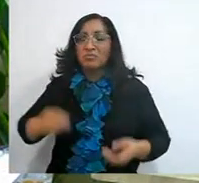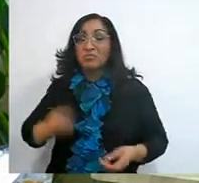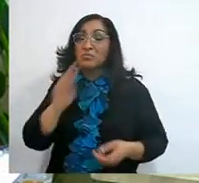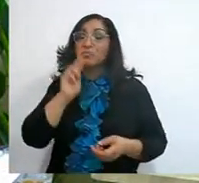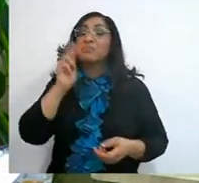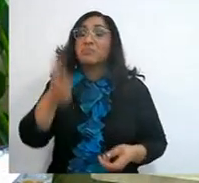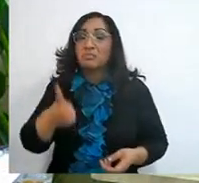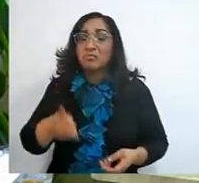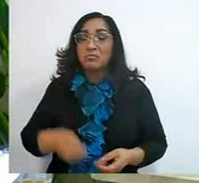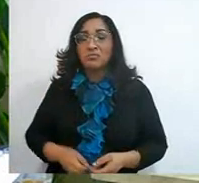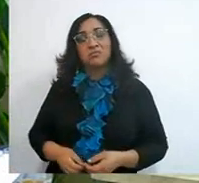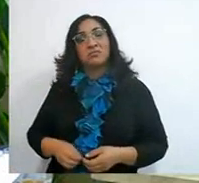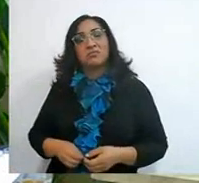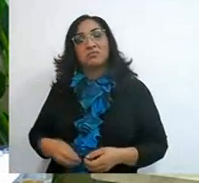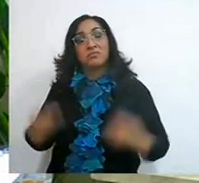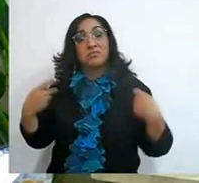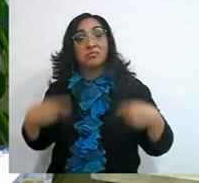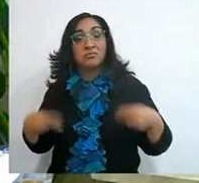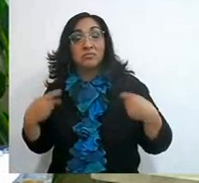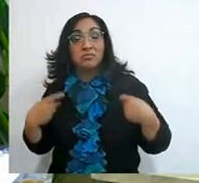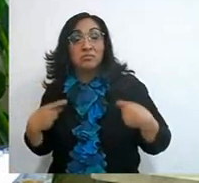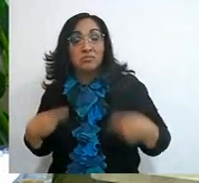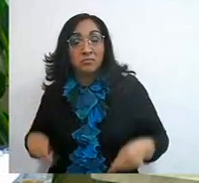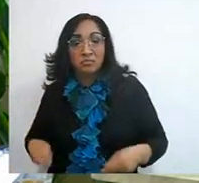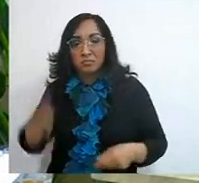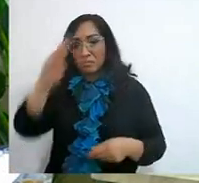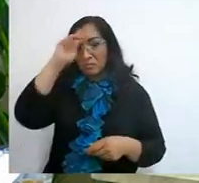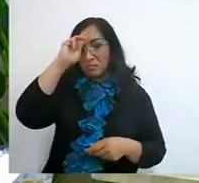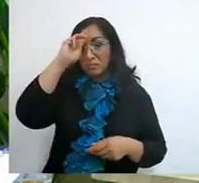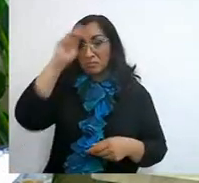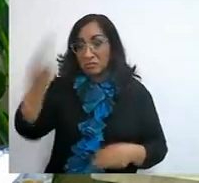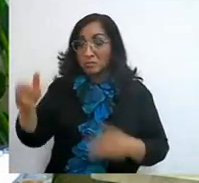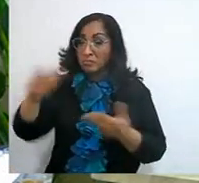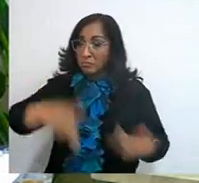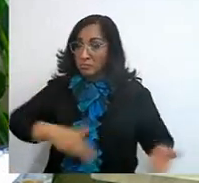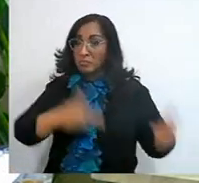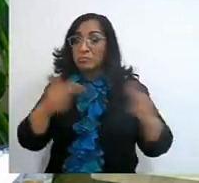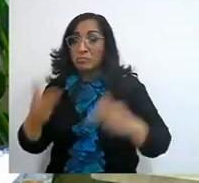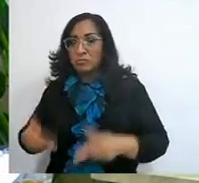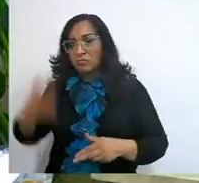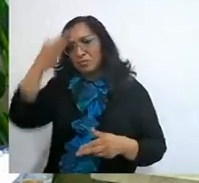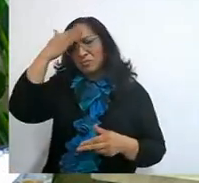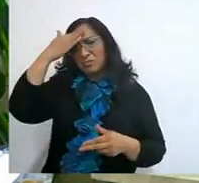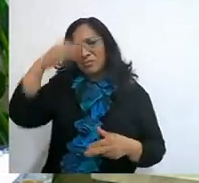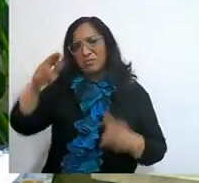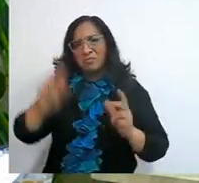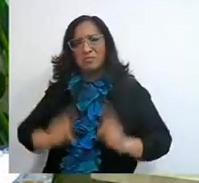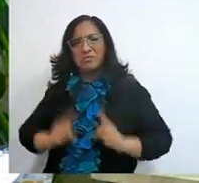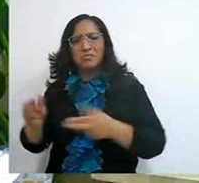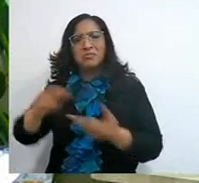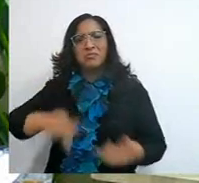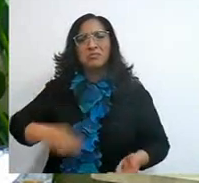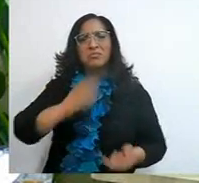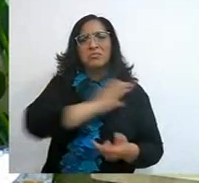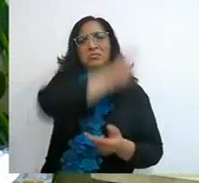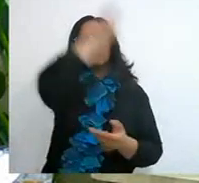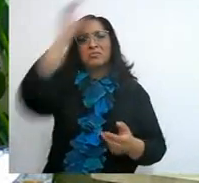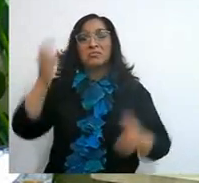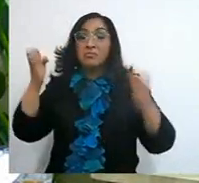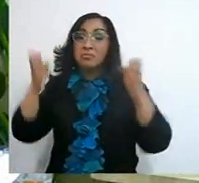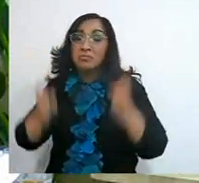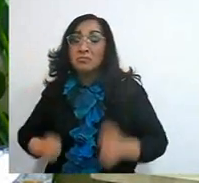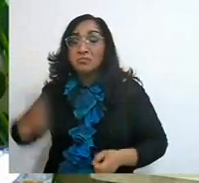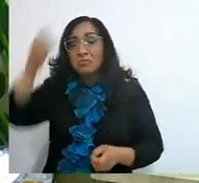reino. Una persona de respeto, de honor y que sabe honrar al Dios del cielo porque